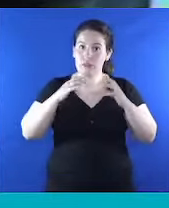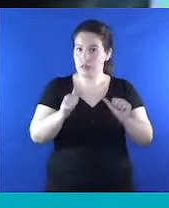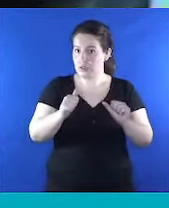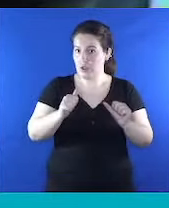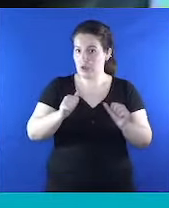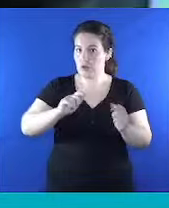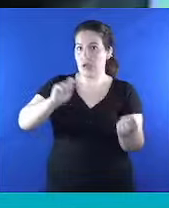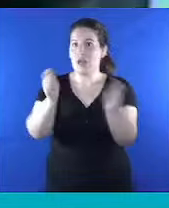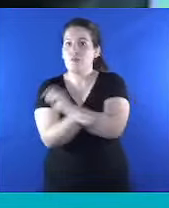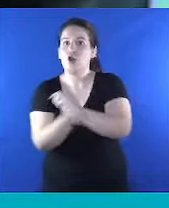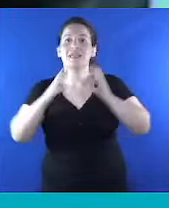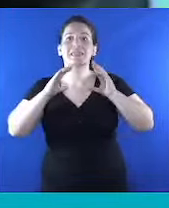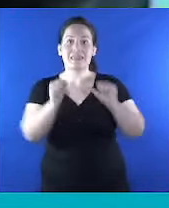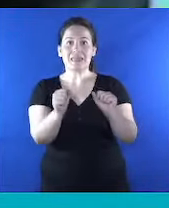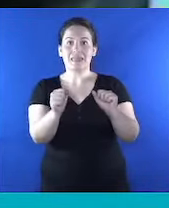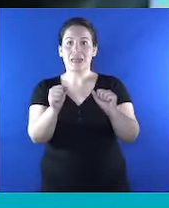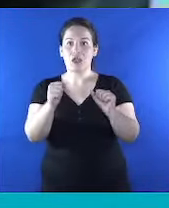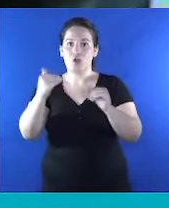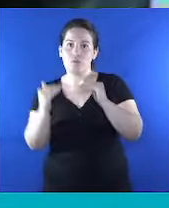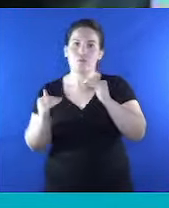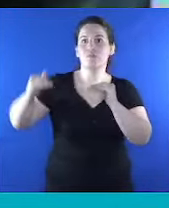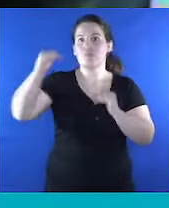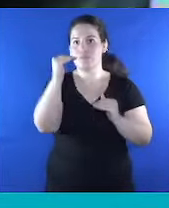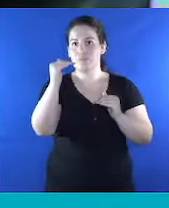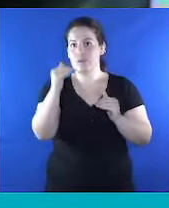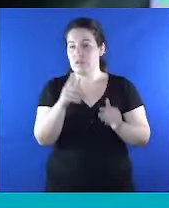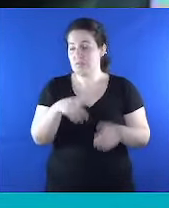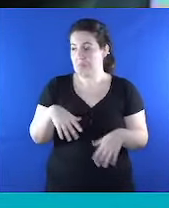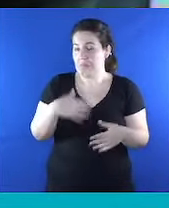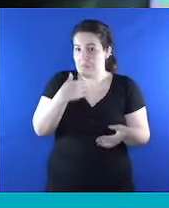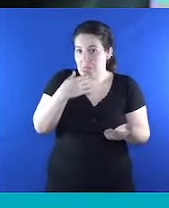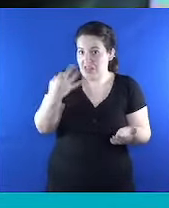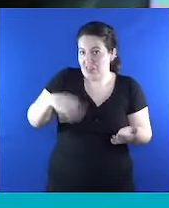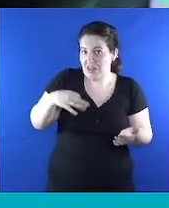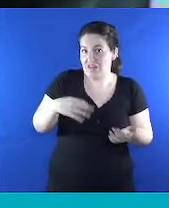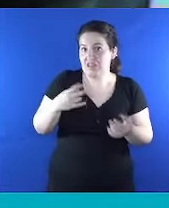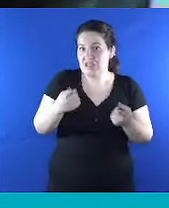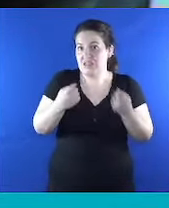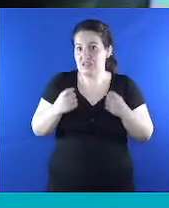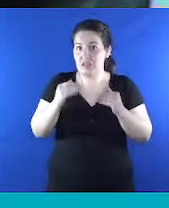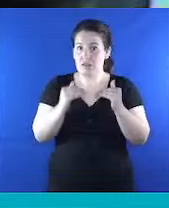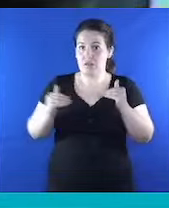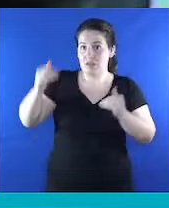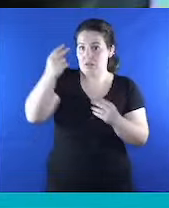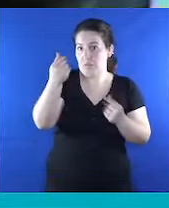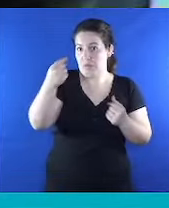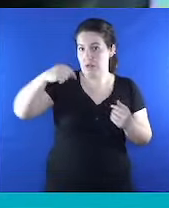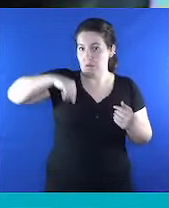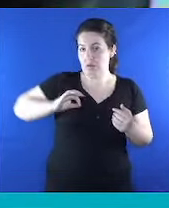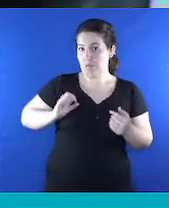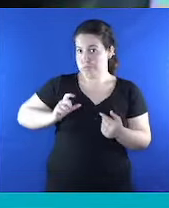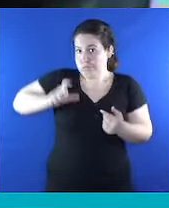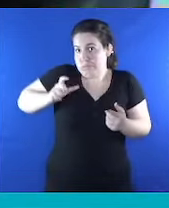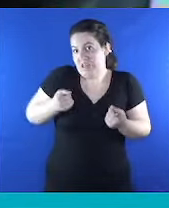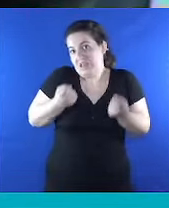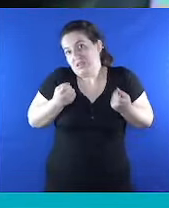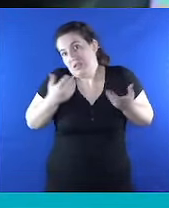Secretario se ve que debe o necesitar un cargo que le genere mayores ingresos